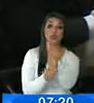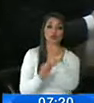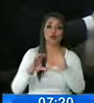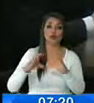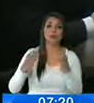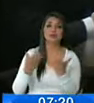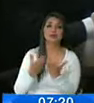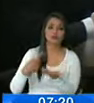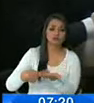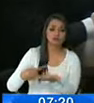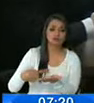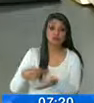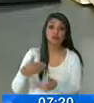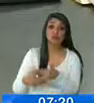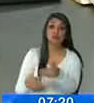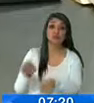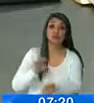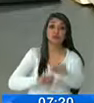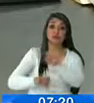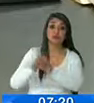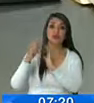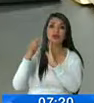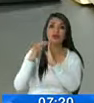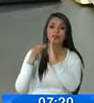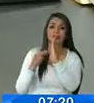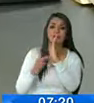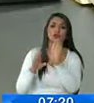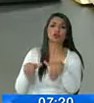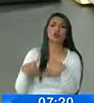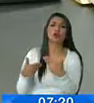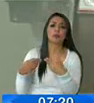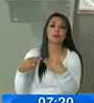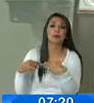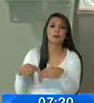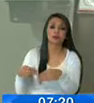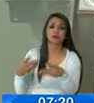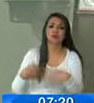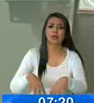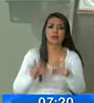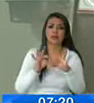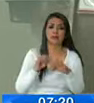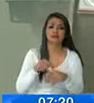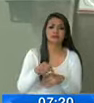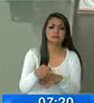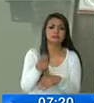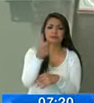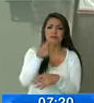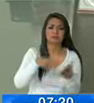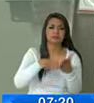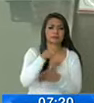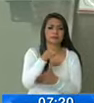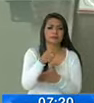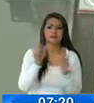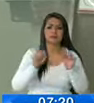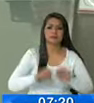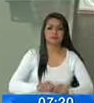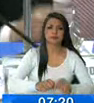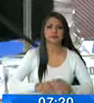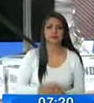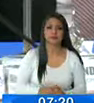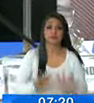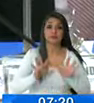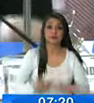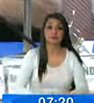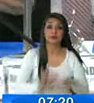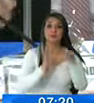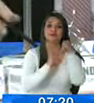el proceso de evaluación ya tiene listo un reglamento de funcionamiento y esperan poder aprobarlo en el menor tiempo posible. Así, el